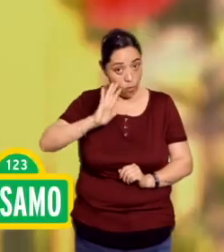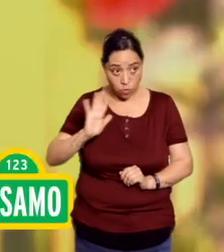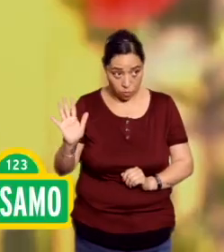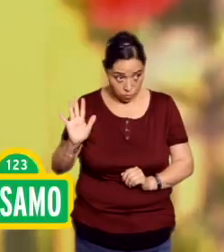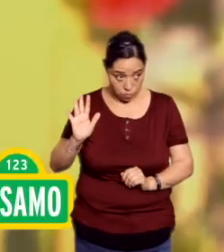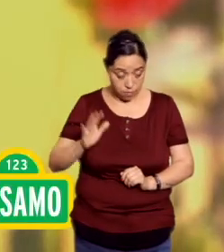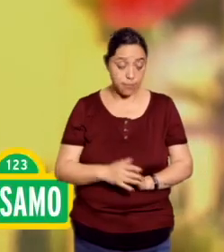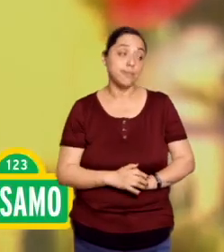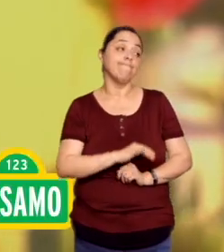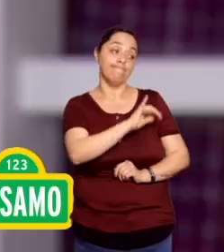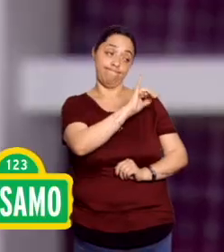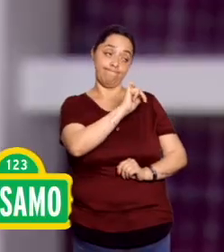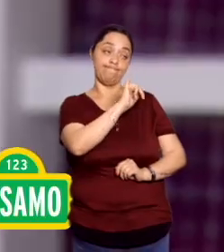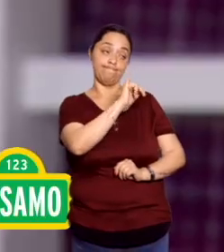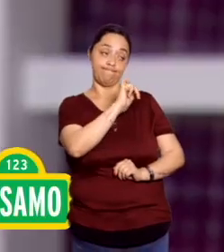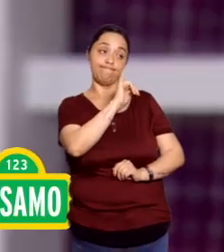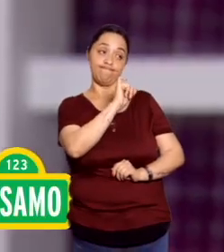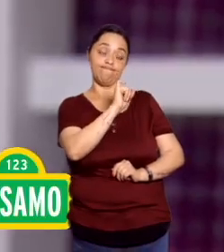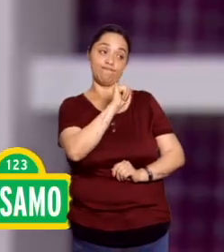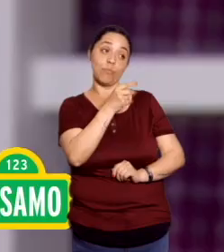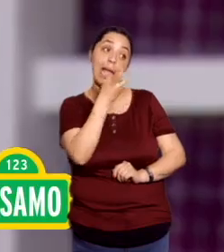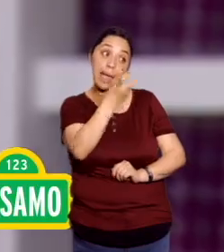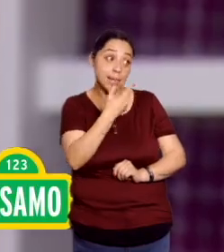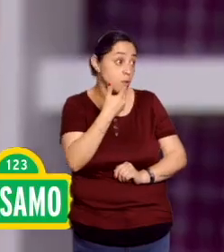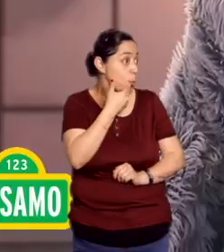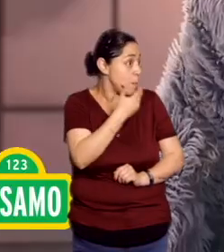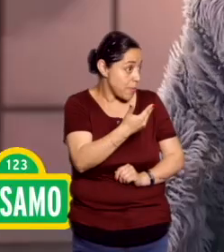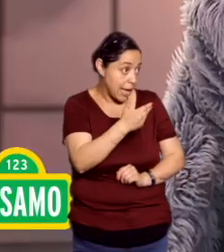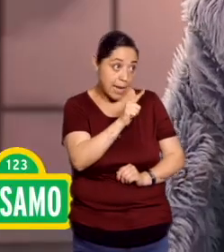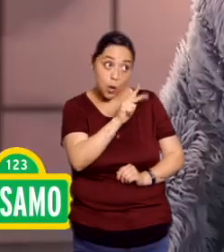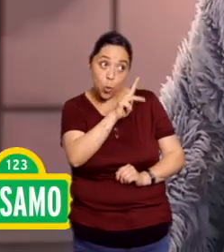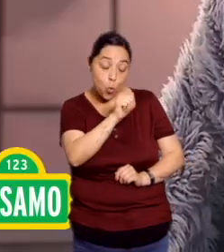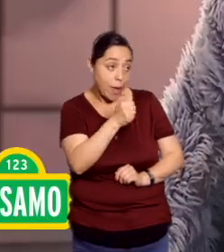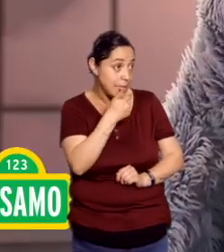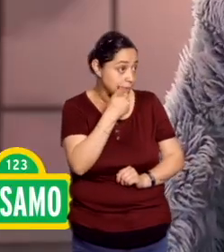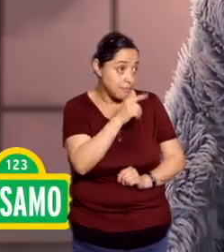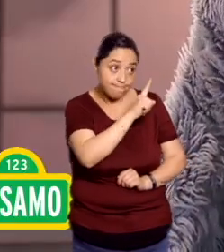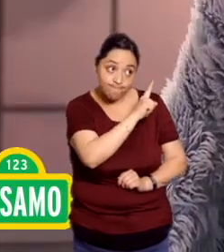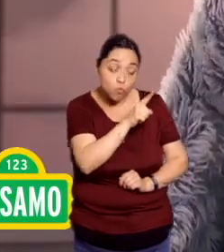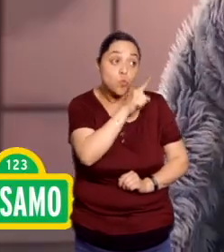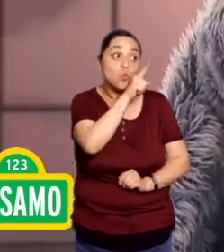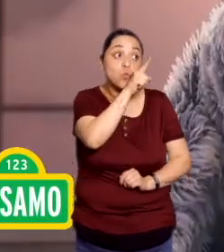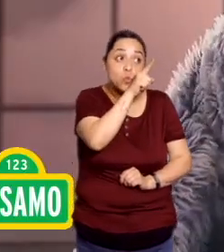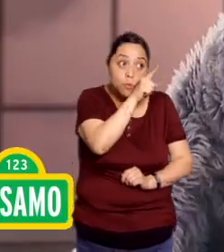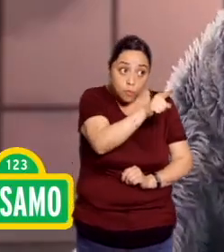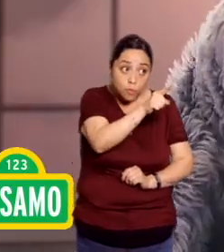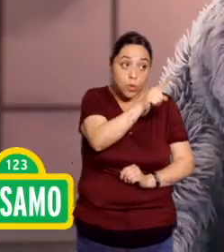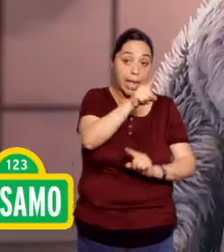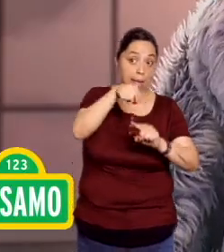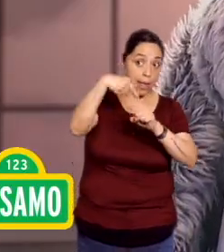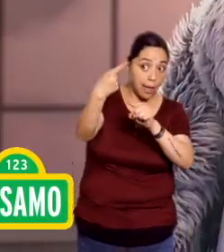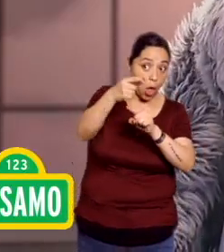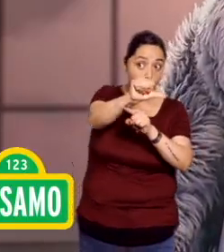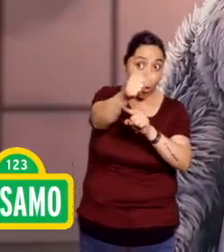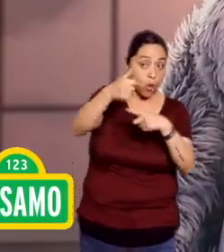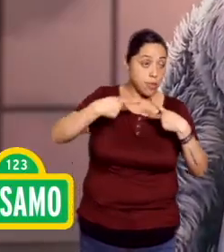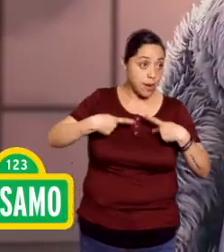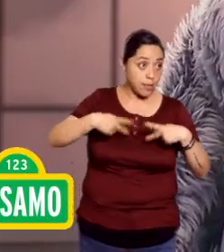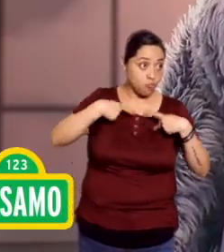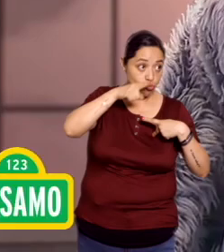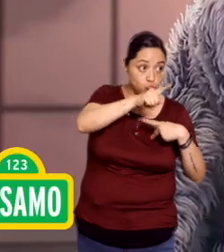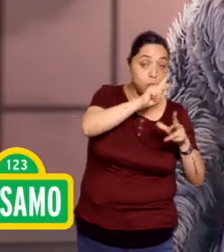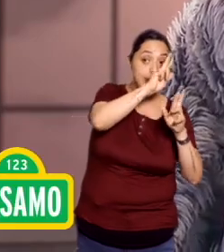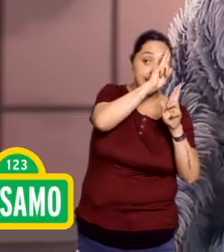Esa foto. Ay, sí. Eso no está bien, Lucas. Tienes que respetar lo que te dicen